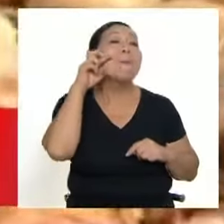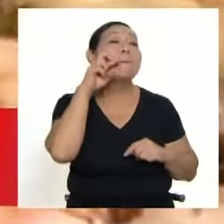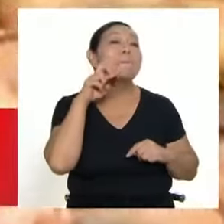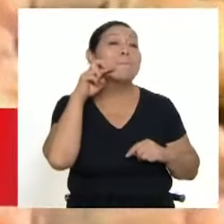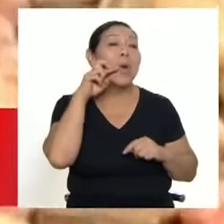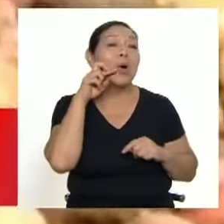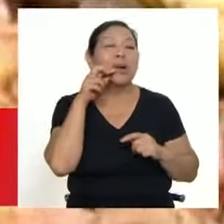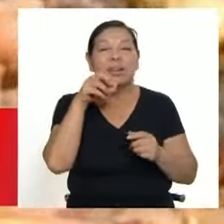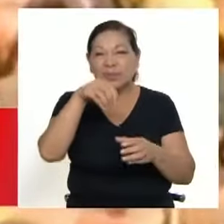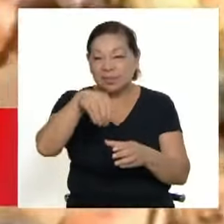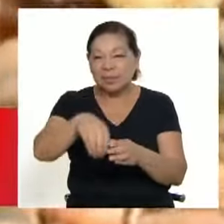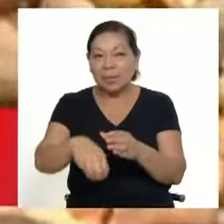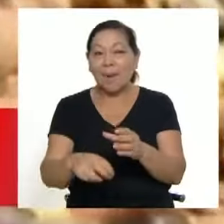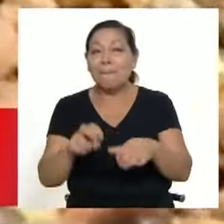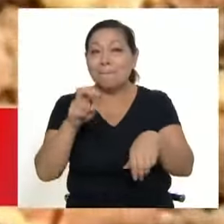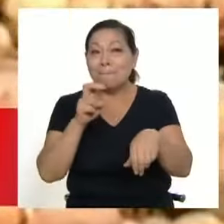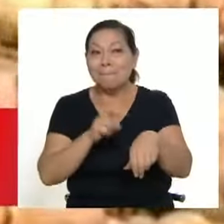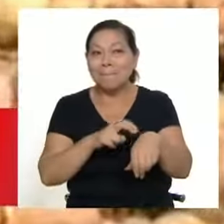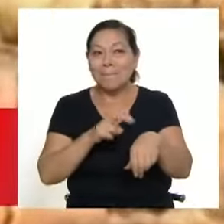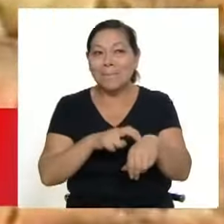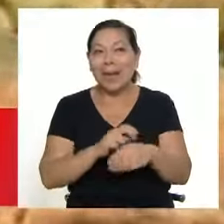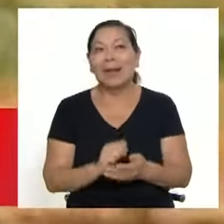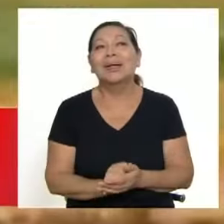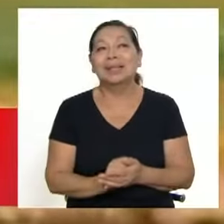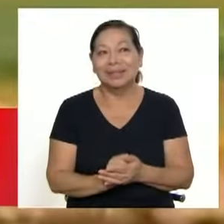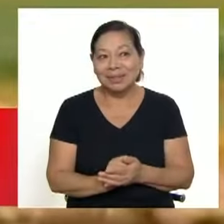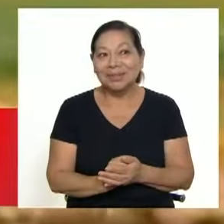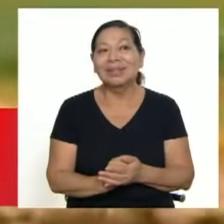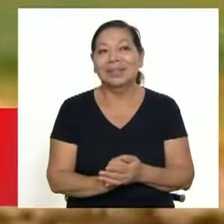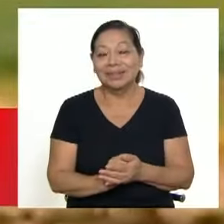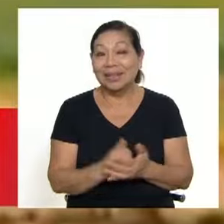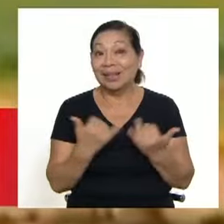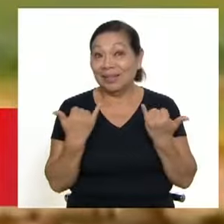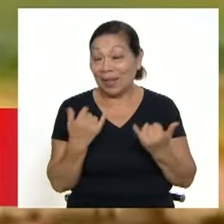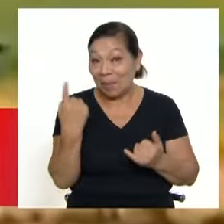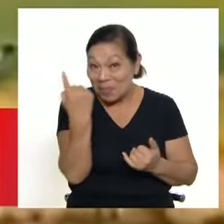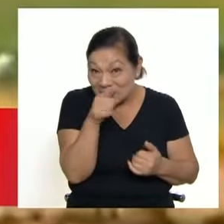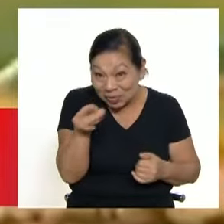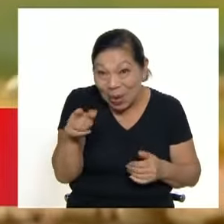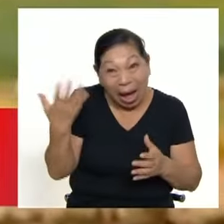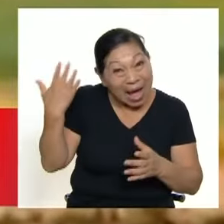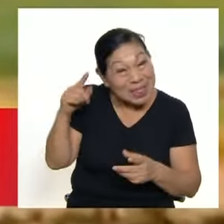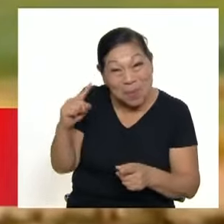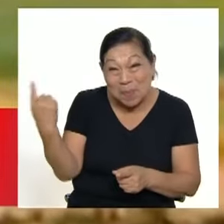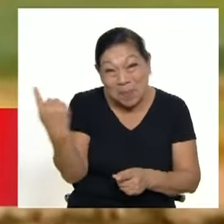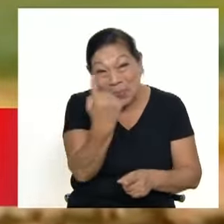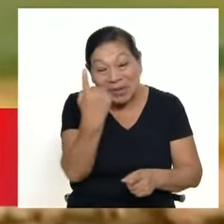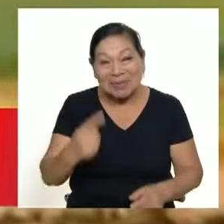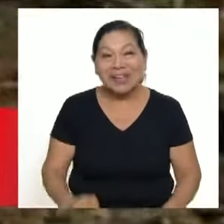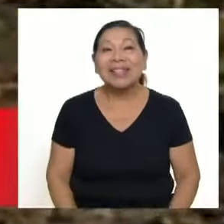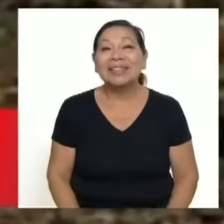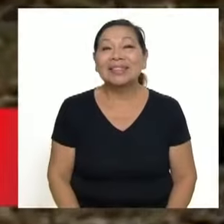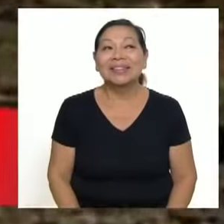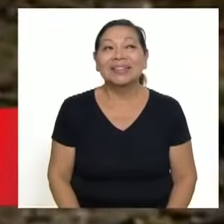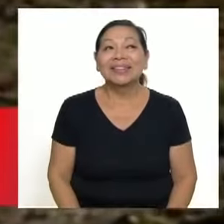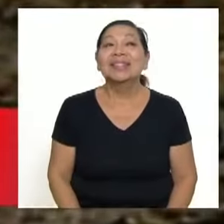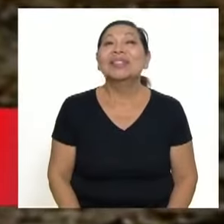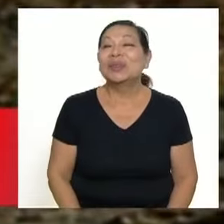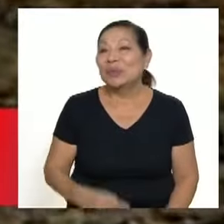logran cosechar la rica papa huilaiña. ¡Increíble! ¿Es entonces? ¿Es el primer programa? Ah, el programa que hice con Reportaje al Perú. Qué y